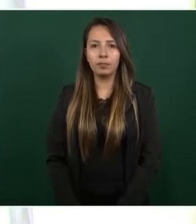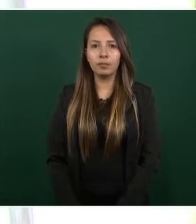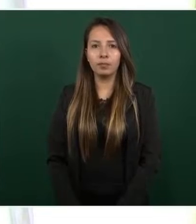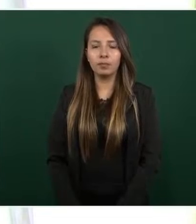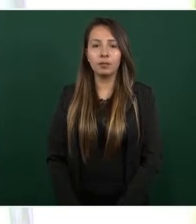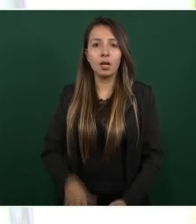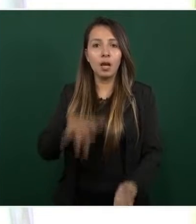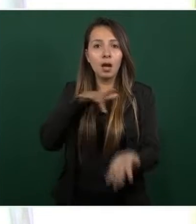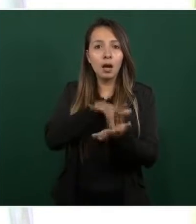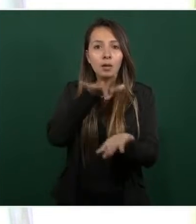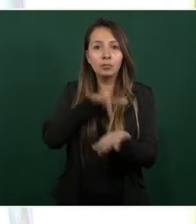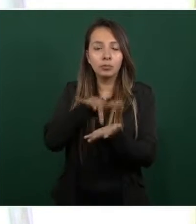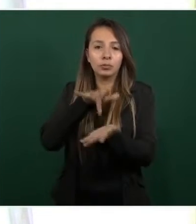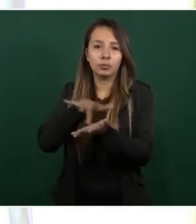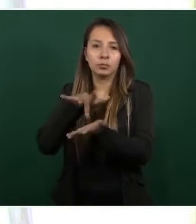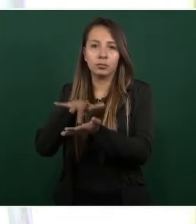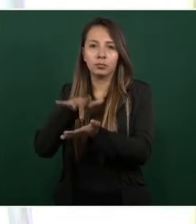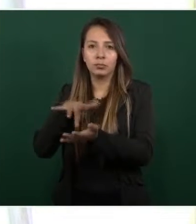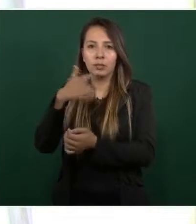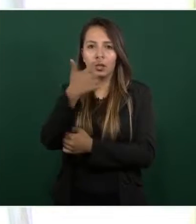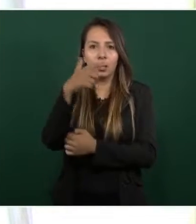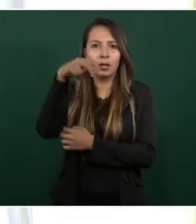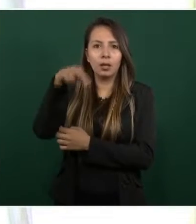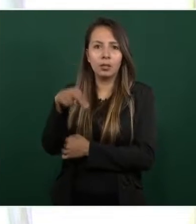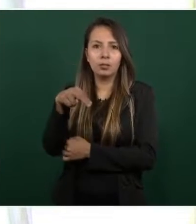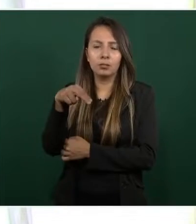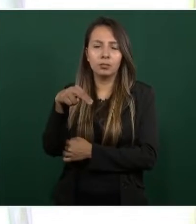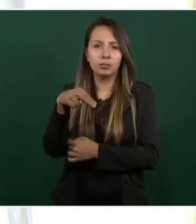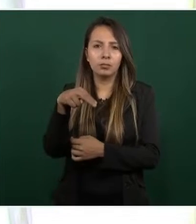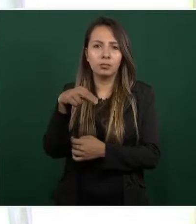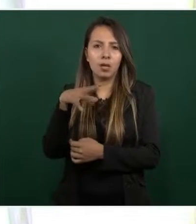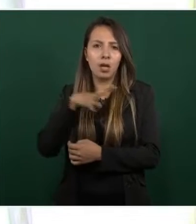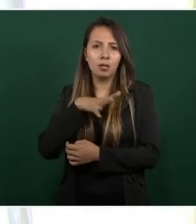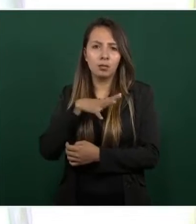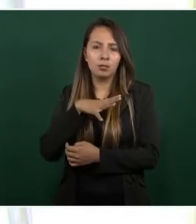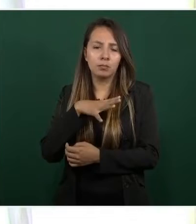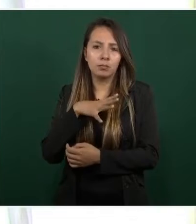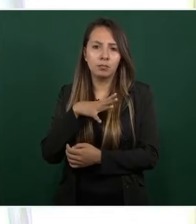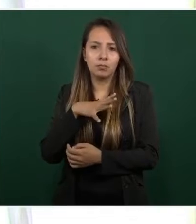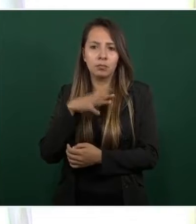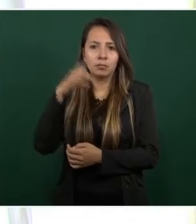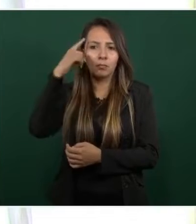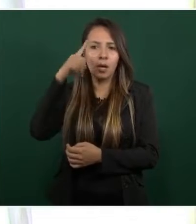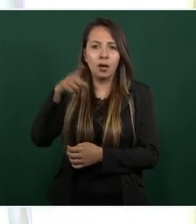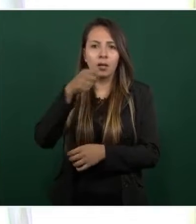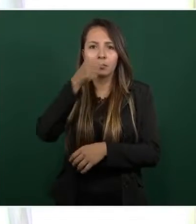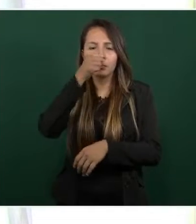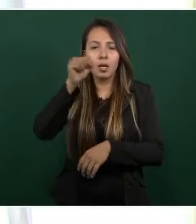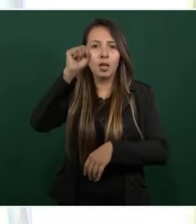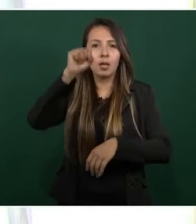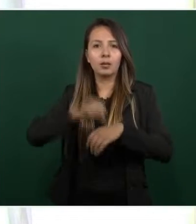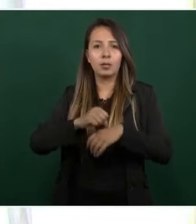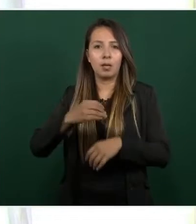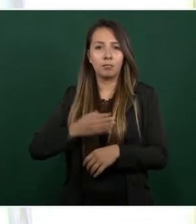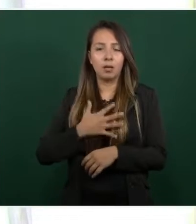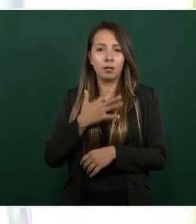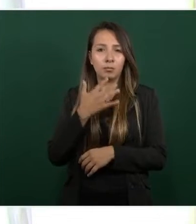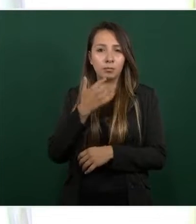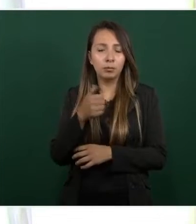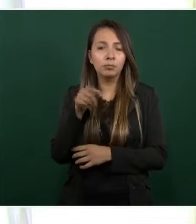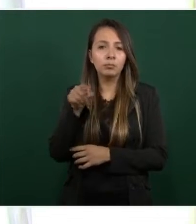Los apoyos que la Guardia Nacional proporciona a la Secretaría de Bienestar en este mes